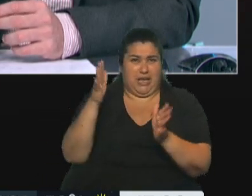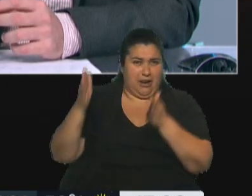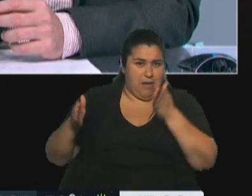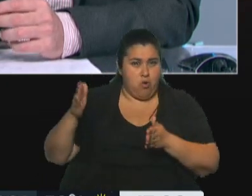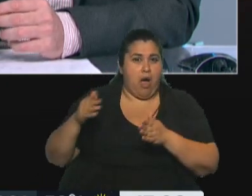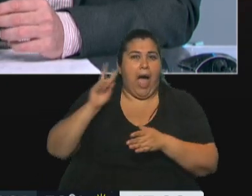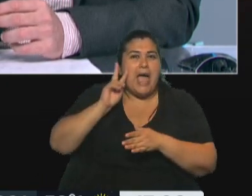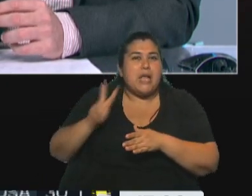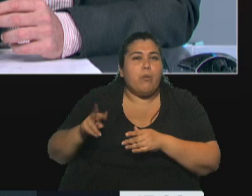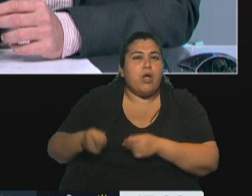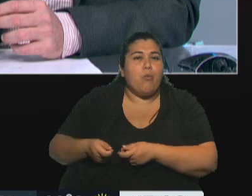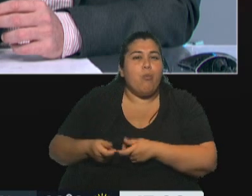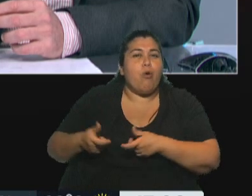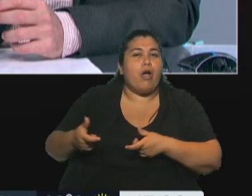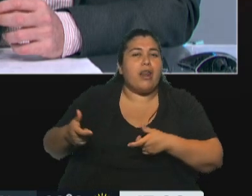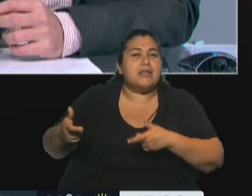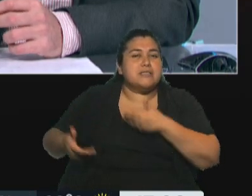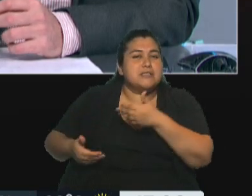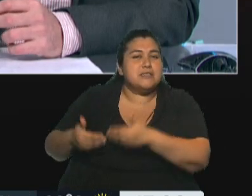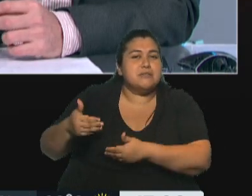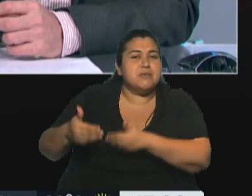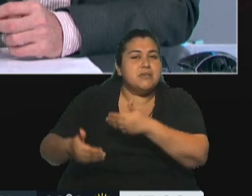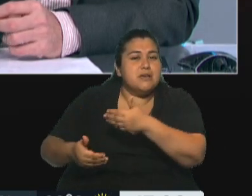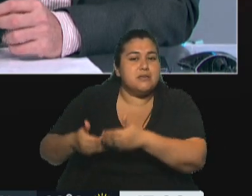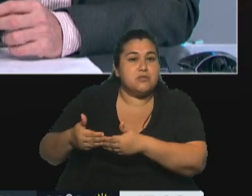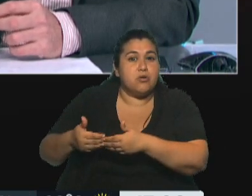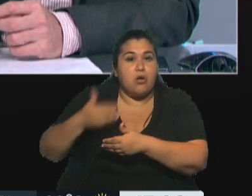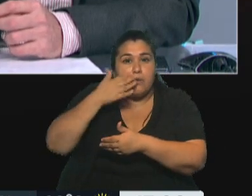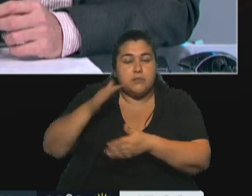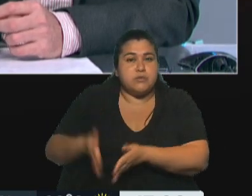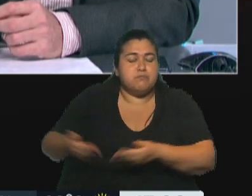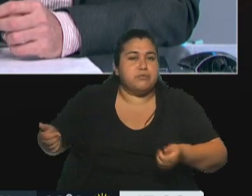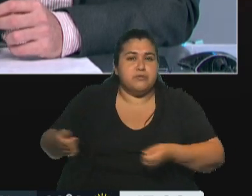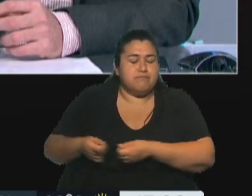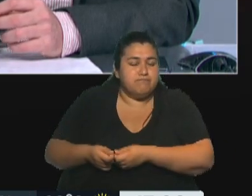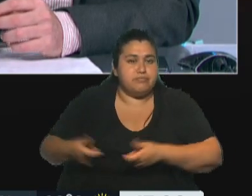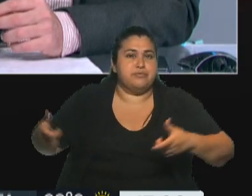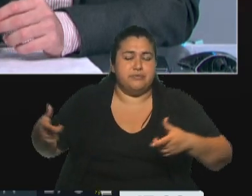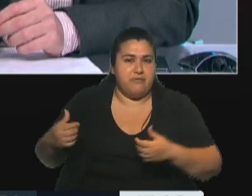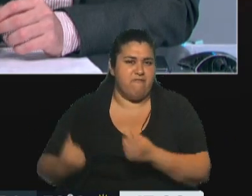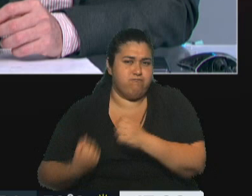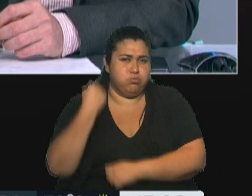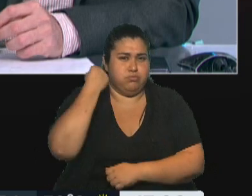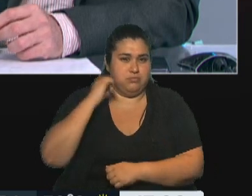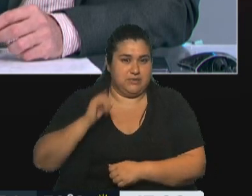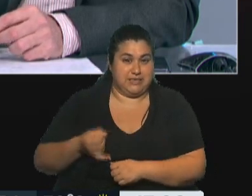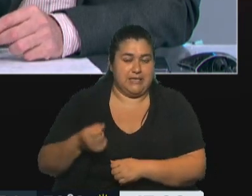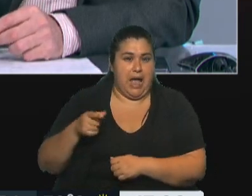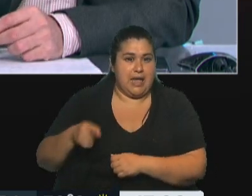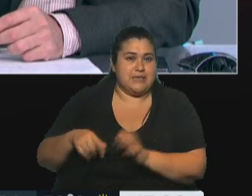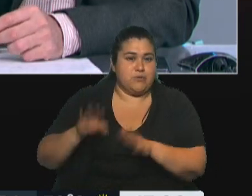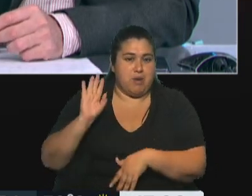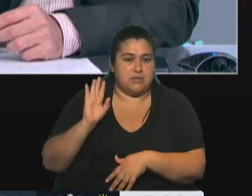hay un crecimiento, digamos, acelerado. Sí, pero claro. Ese crecimiento acelerado tiene que ver, por un lado,